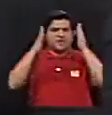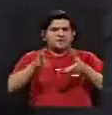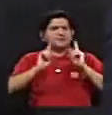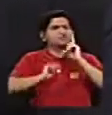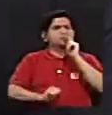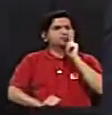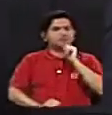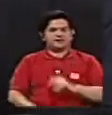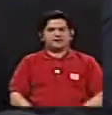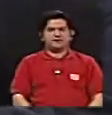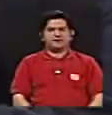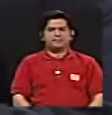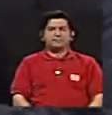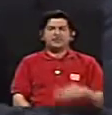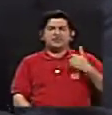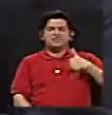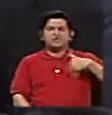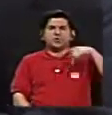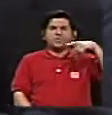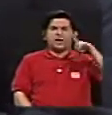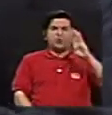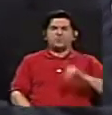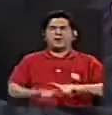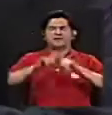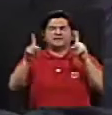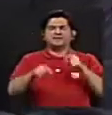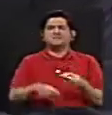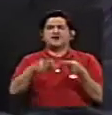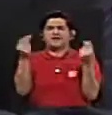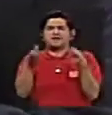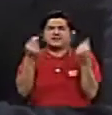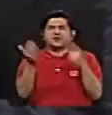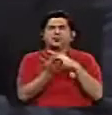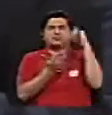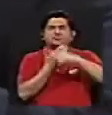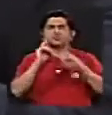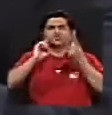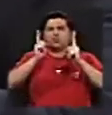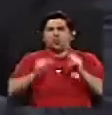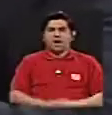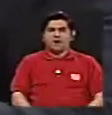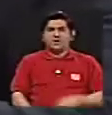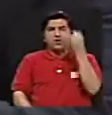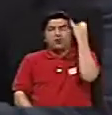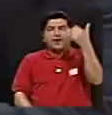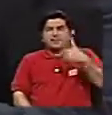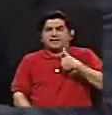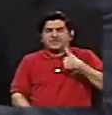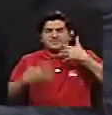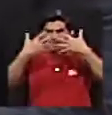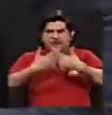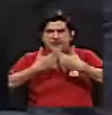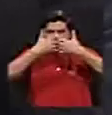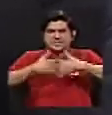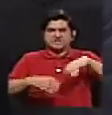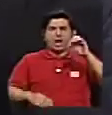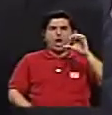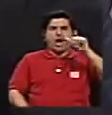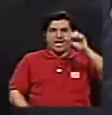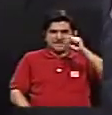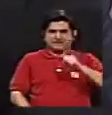Don Paul, ¿cuál es la diferencia en costos de este proyecto con lo que estaba planteando la empresa